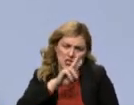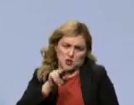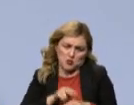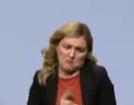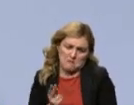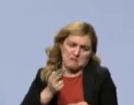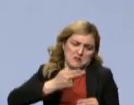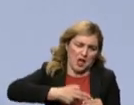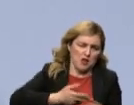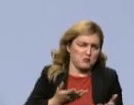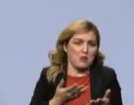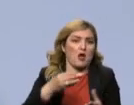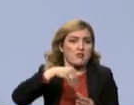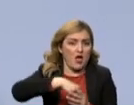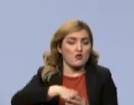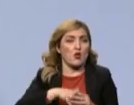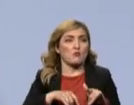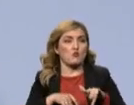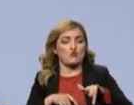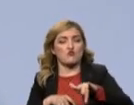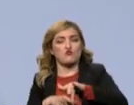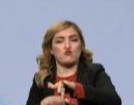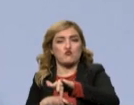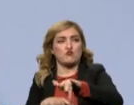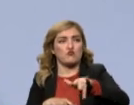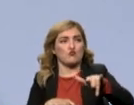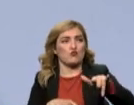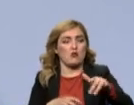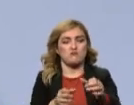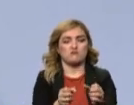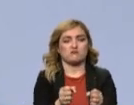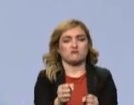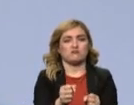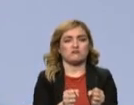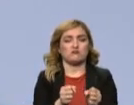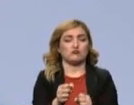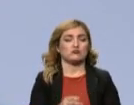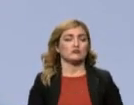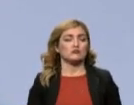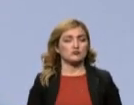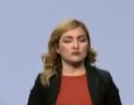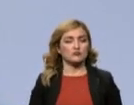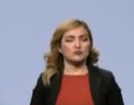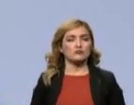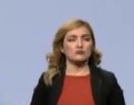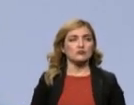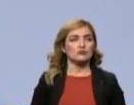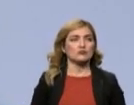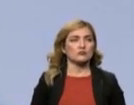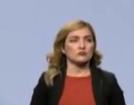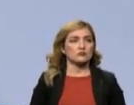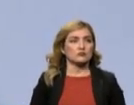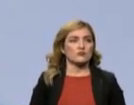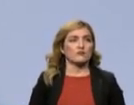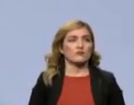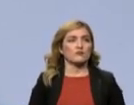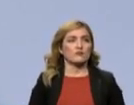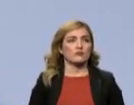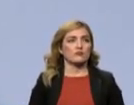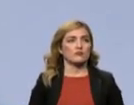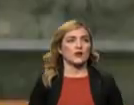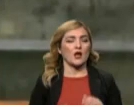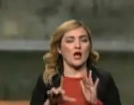Nacional, dentro de los aviones, en los vuelos, como parte de la tripulación de estos vuelos. Se ha cumplido plenamente lo que señala el Código